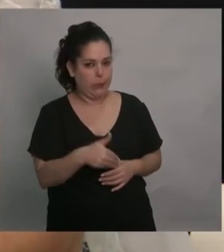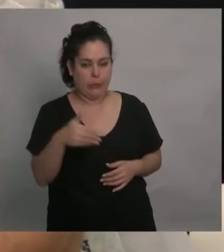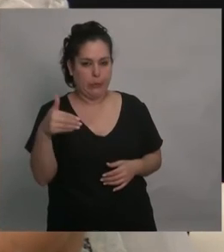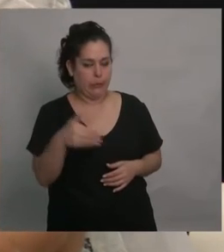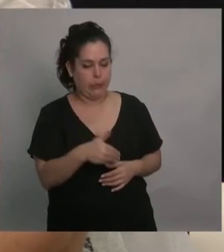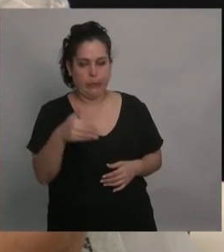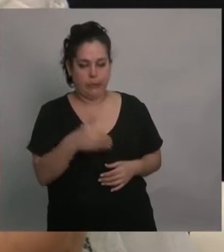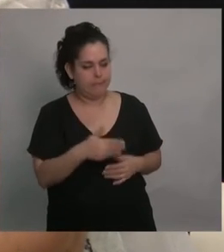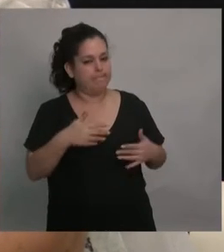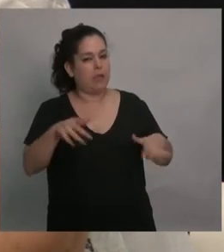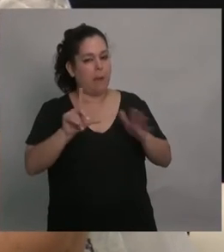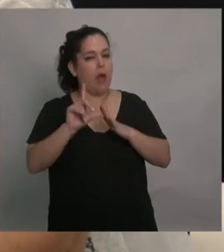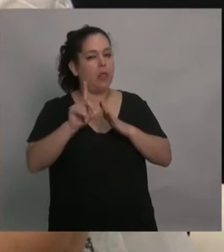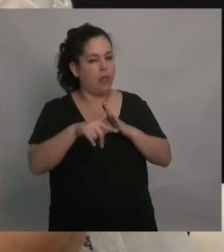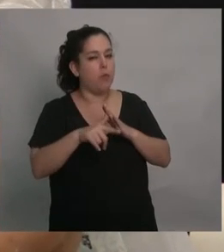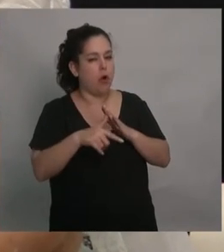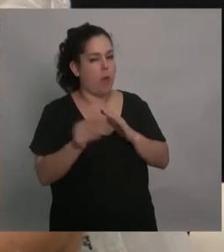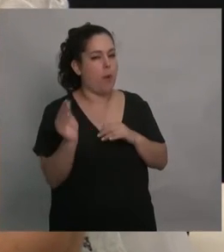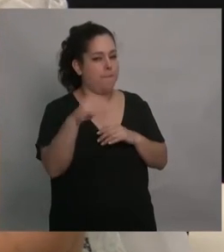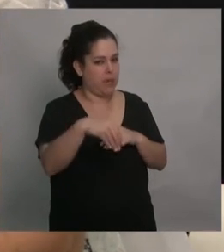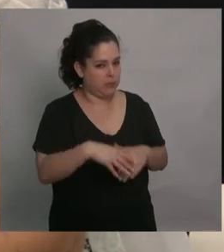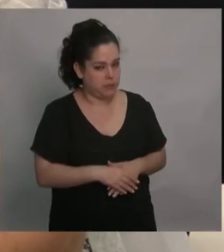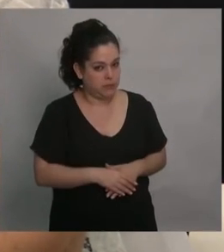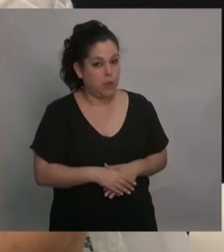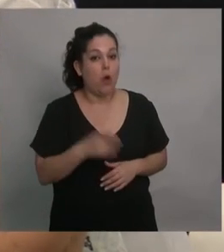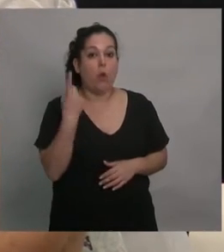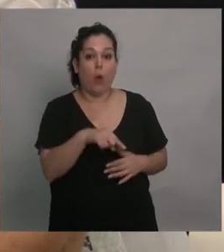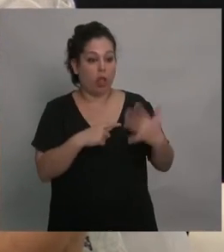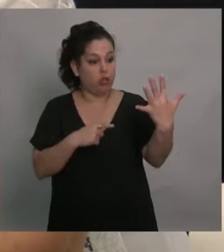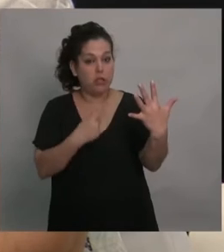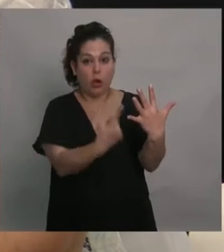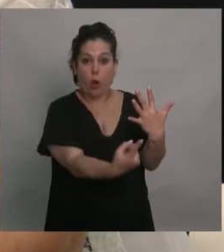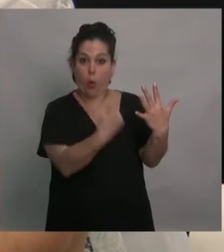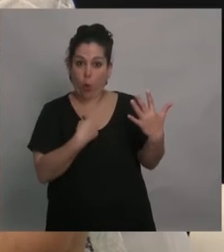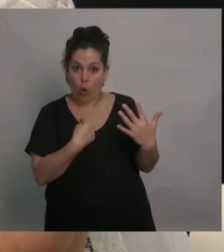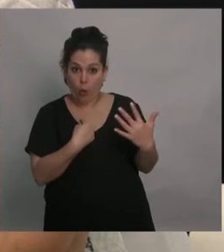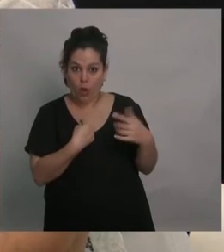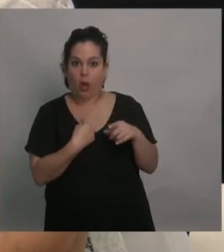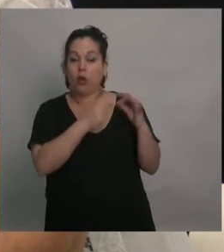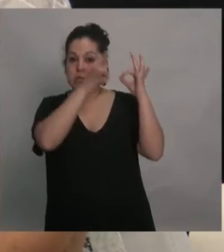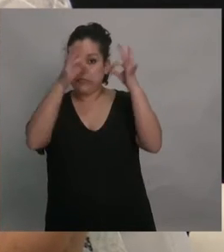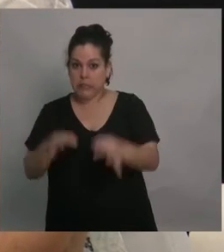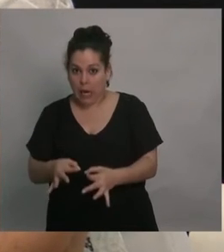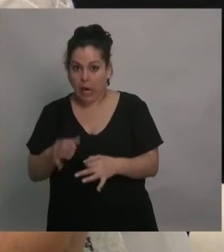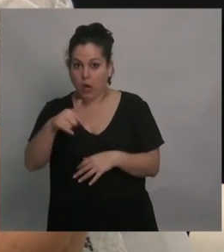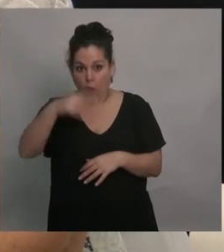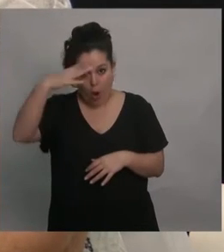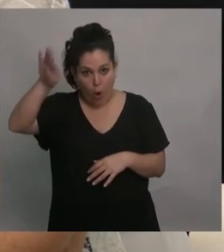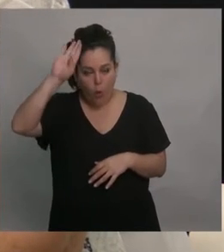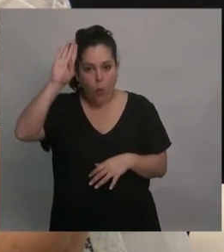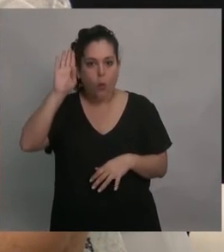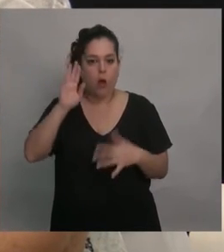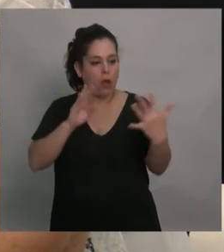mejor eso se demoraba un poquito más. Y cuando regresaron y llegaron, eran